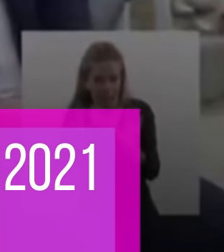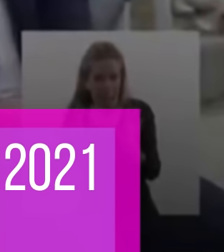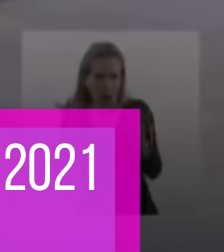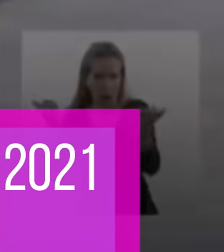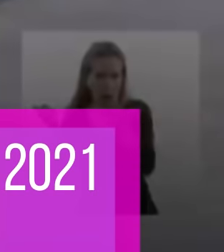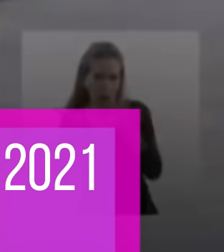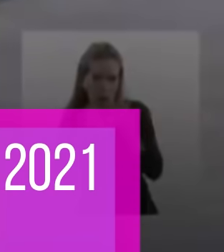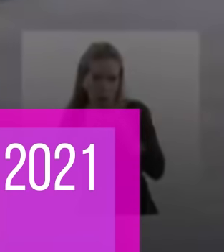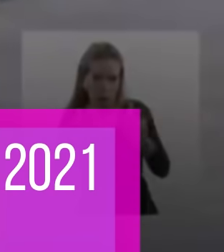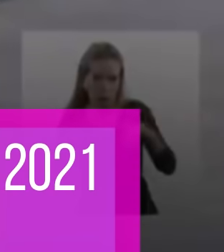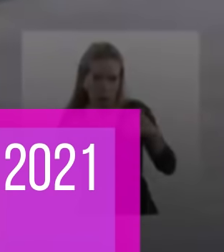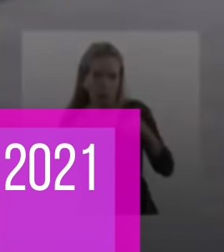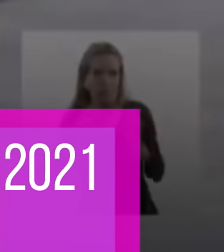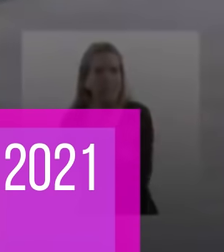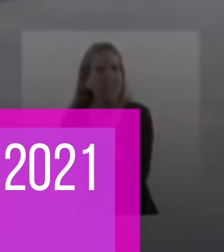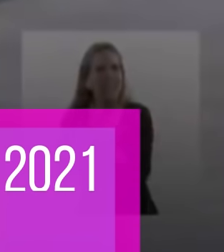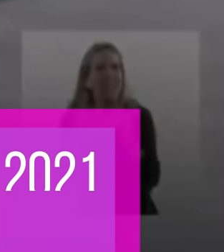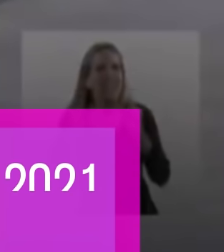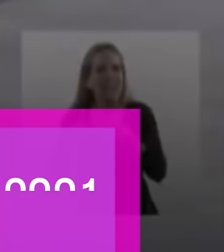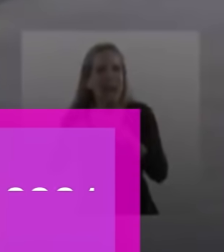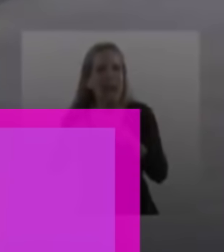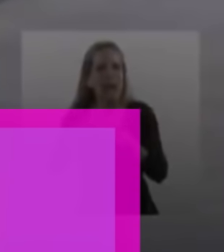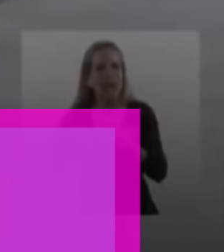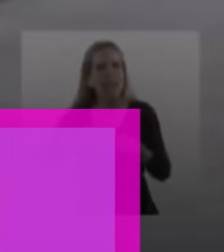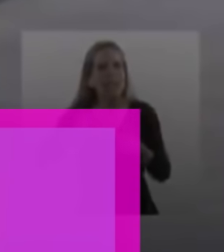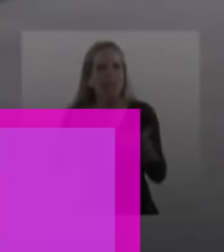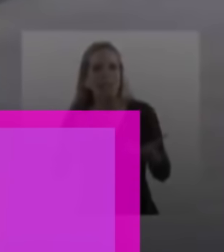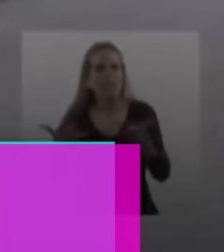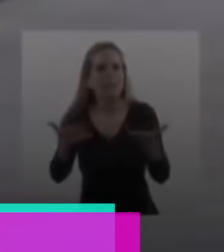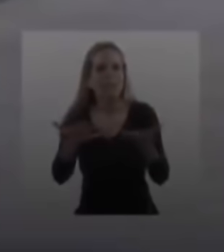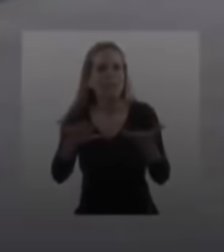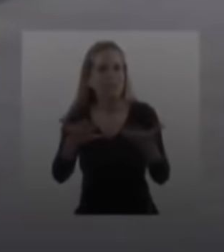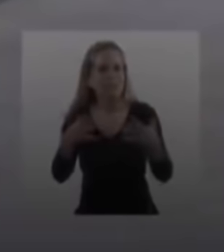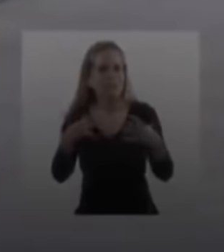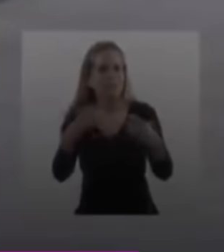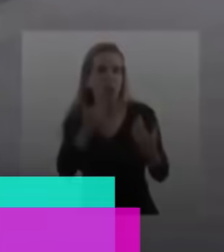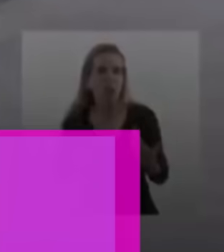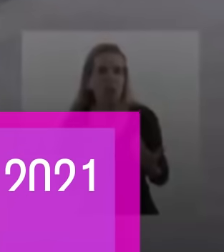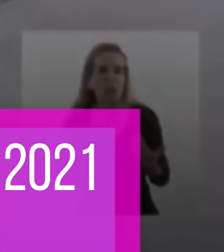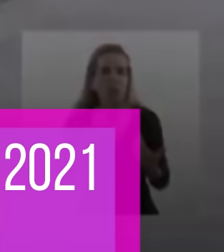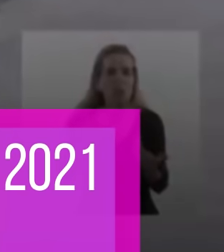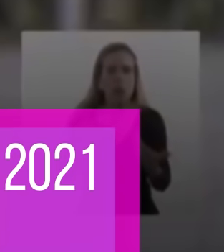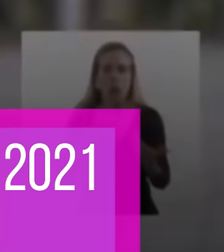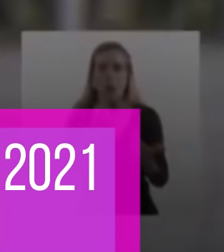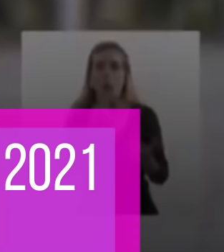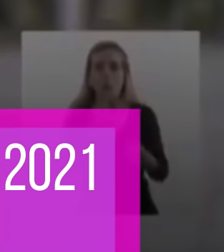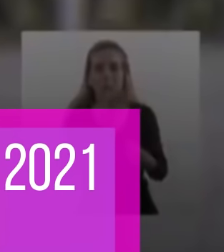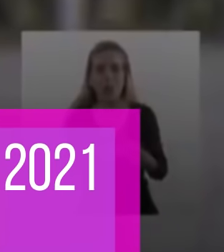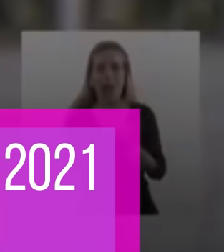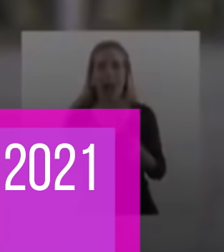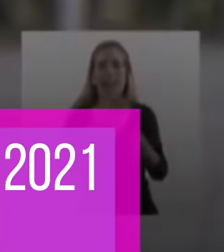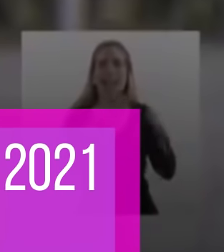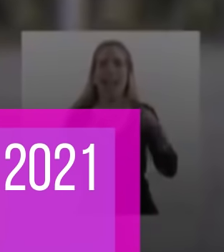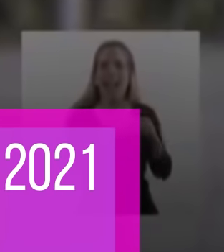separando. Ya sabemos que está confirmado, sí, el bono para los jubilados que cobren hasta 2 haberes mínimos, pero actualmente